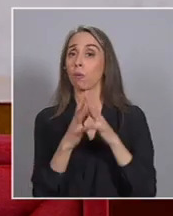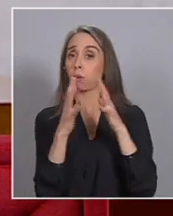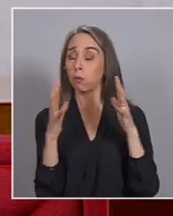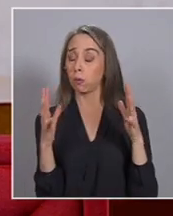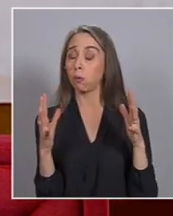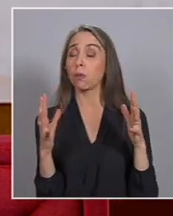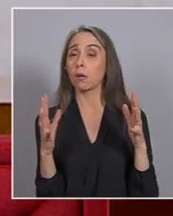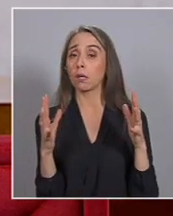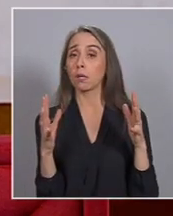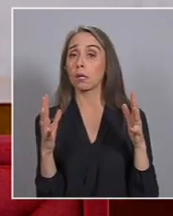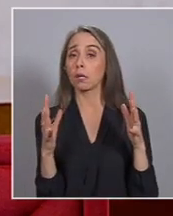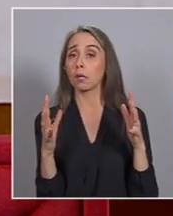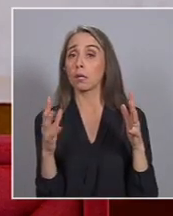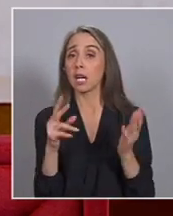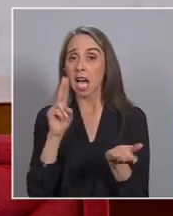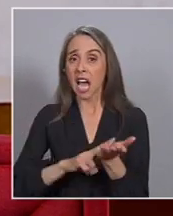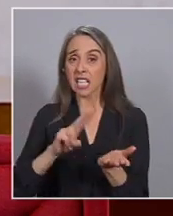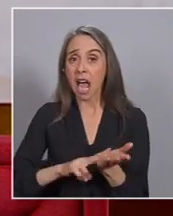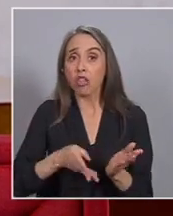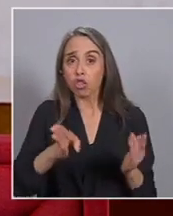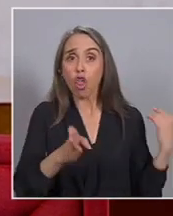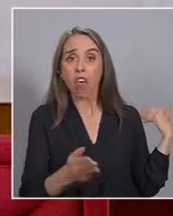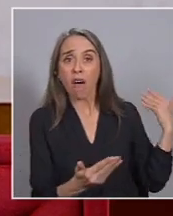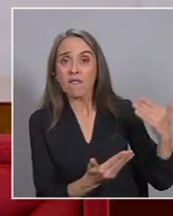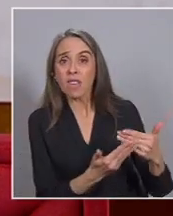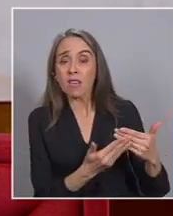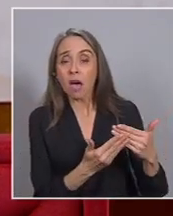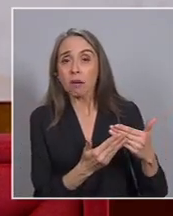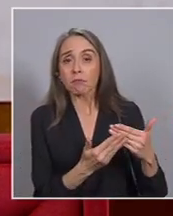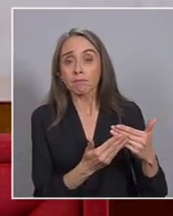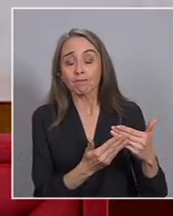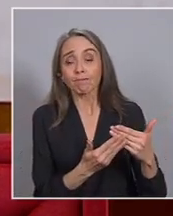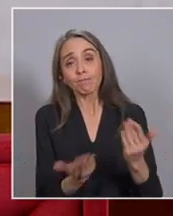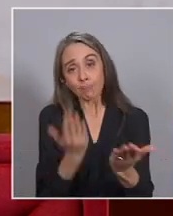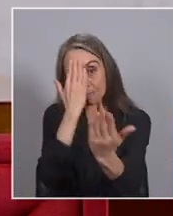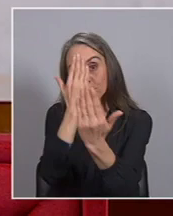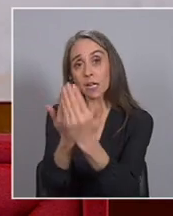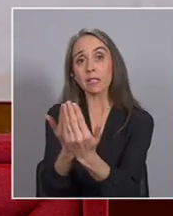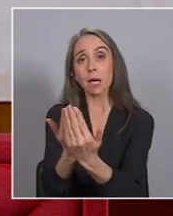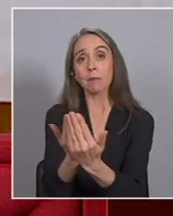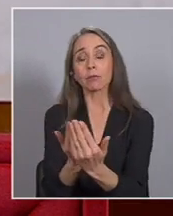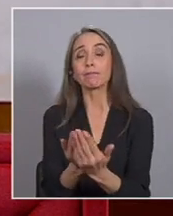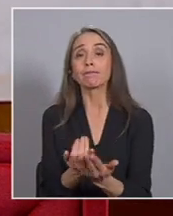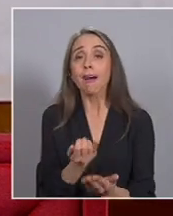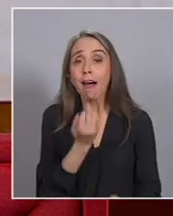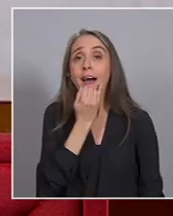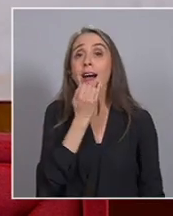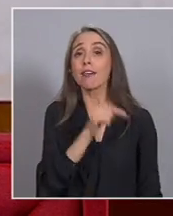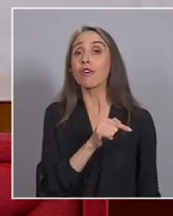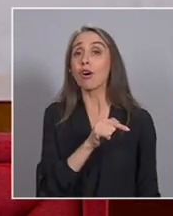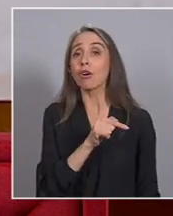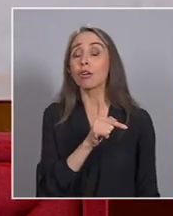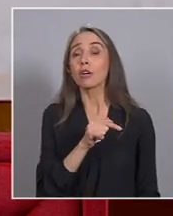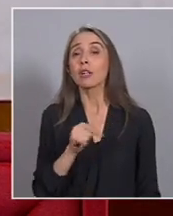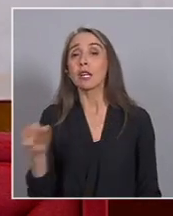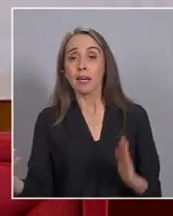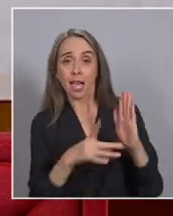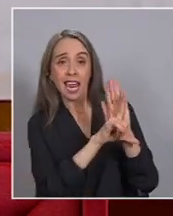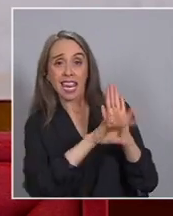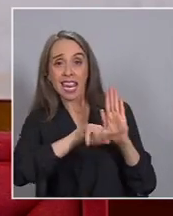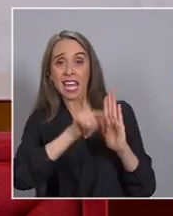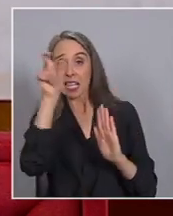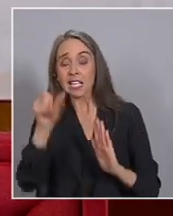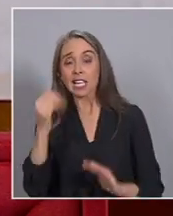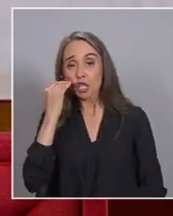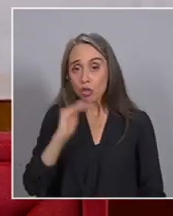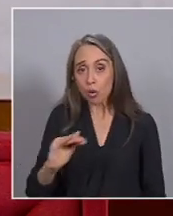tremendamente real, atingente, y tenemos que enfrentarlo. Por eso un error o un delito no puede definir a tan